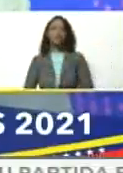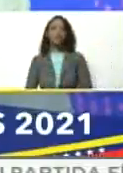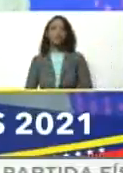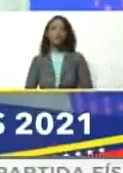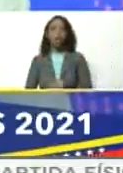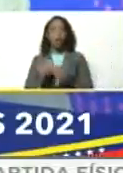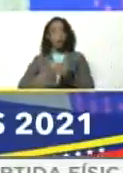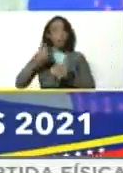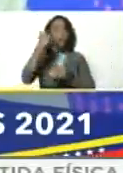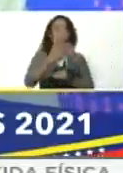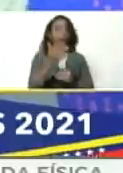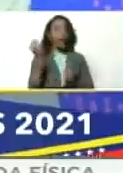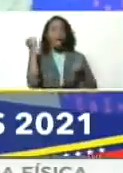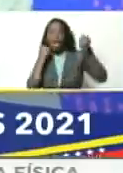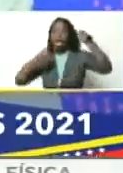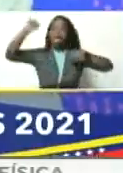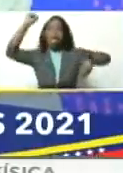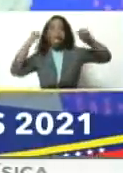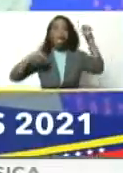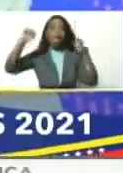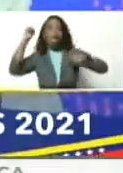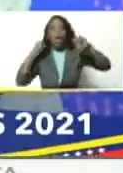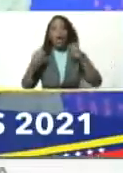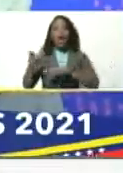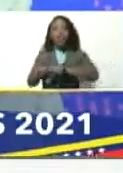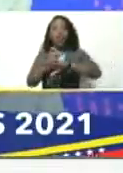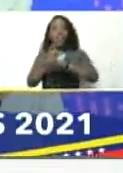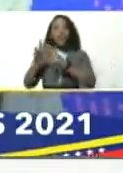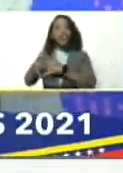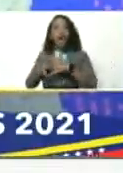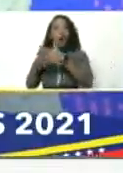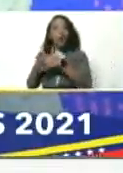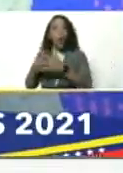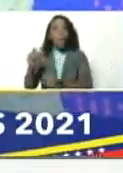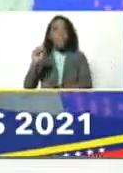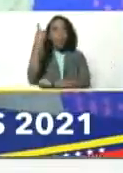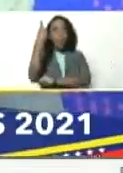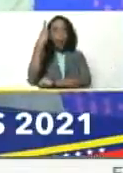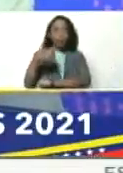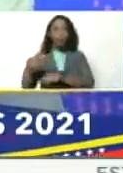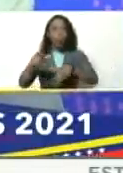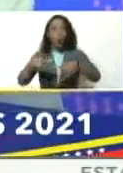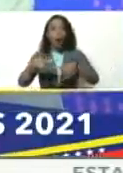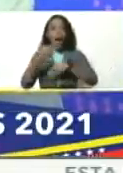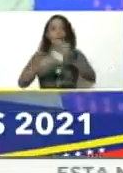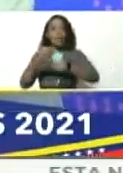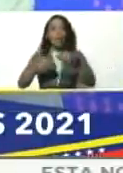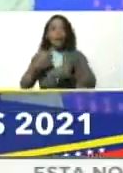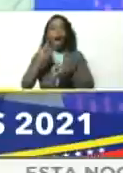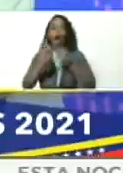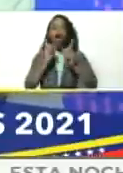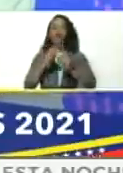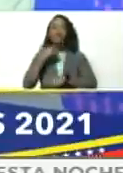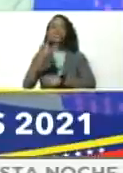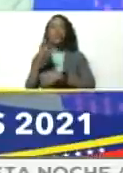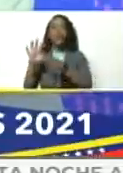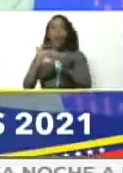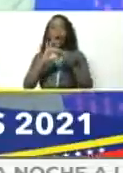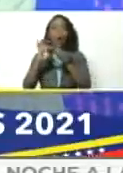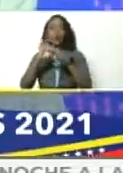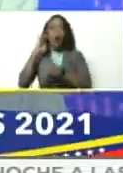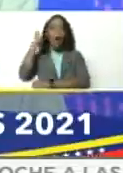Luego, desesperados, empezaron el gobierno de Estados Unidos en primer lugar, algunos voceros de la Unión